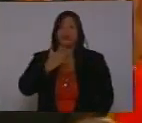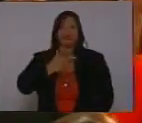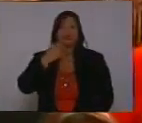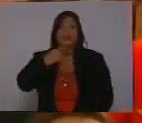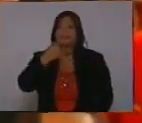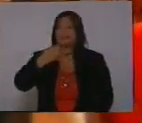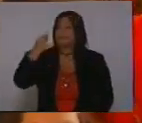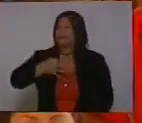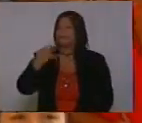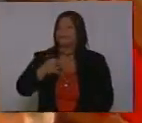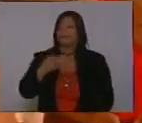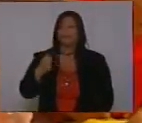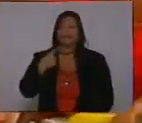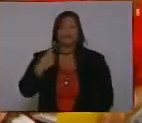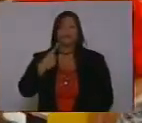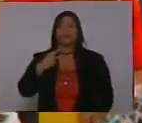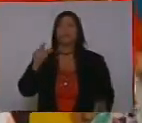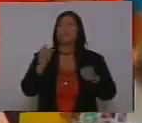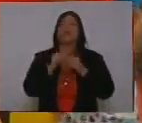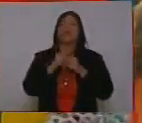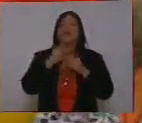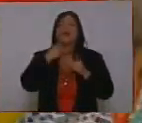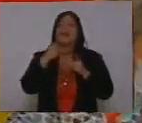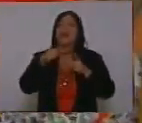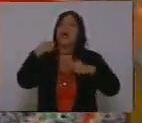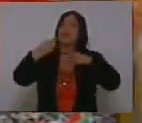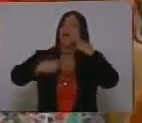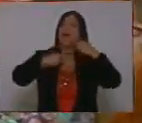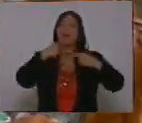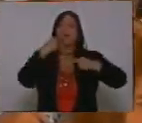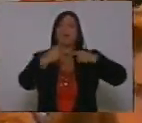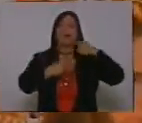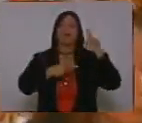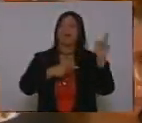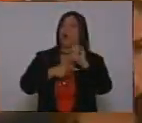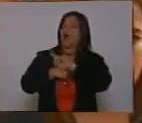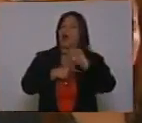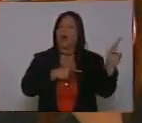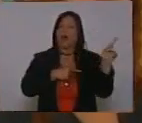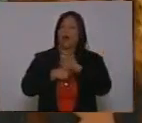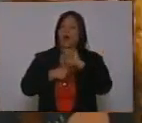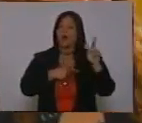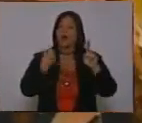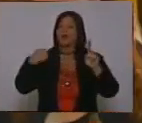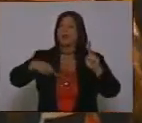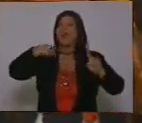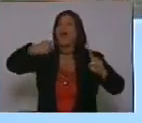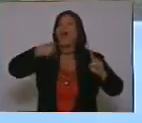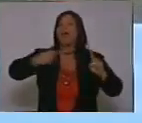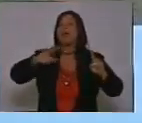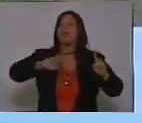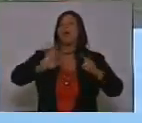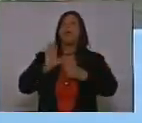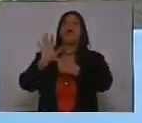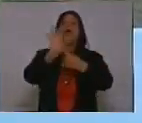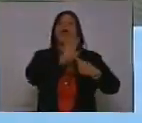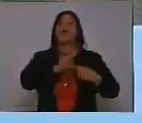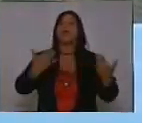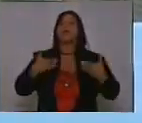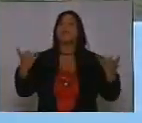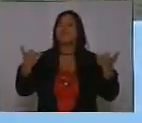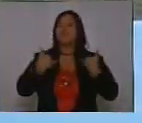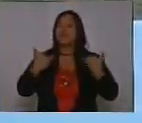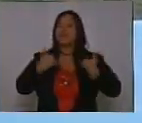digo, no solamente basta con el discurso que podamos dar, porque el que tiene que hablar es el ejemplo que